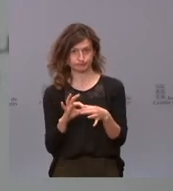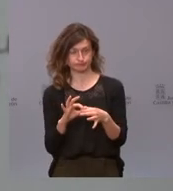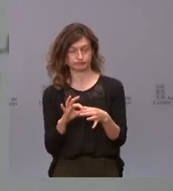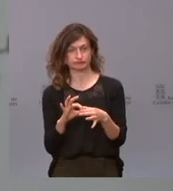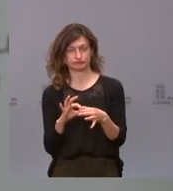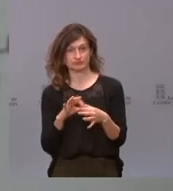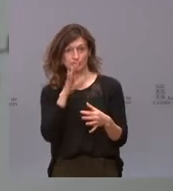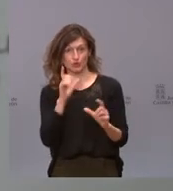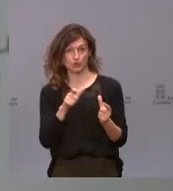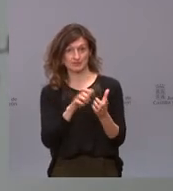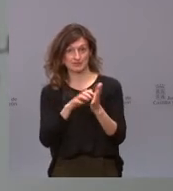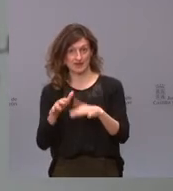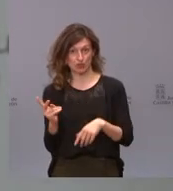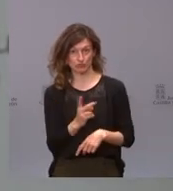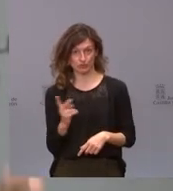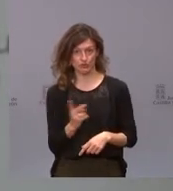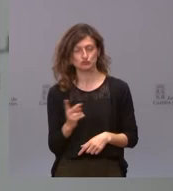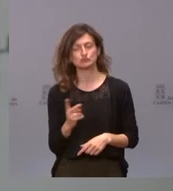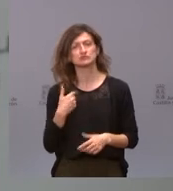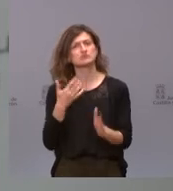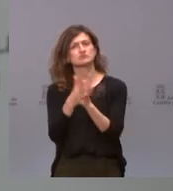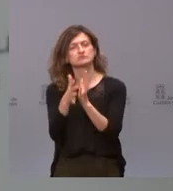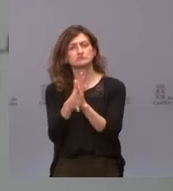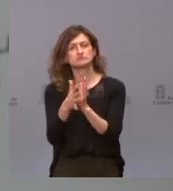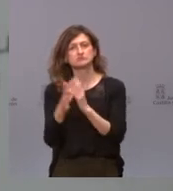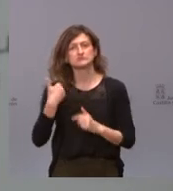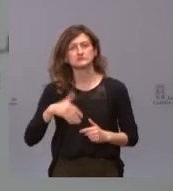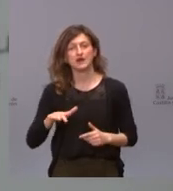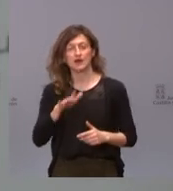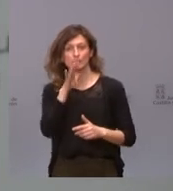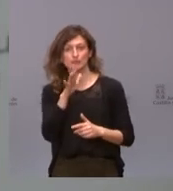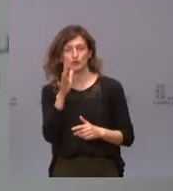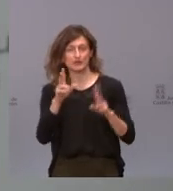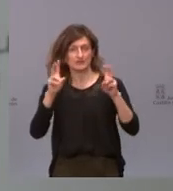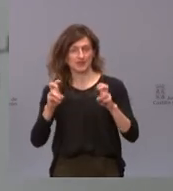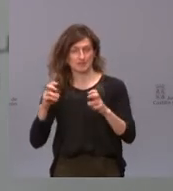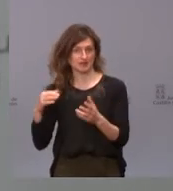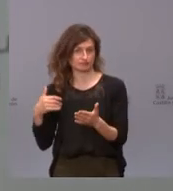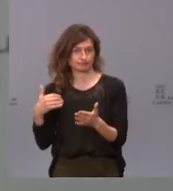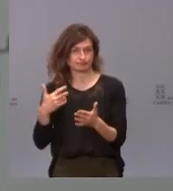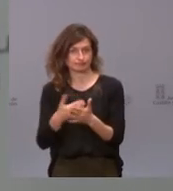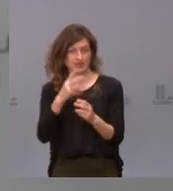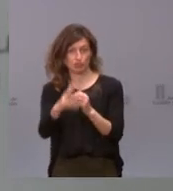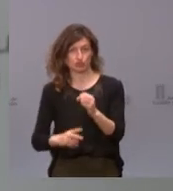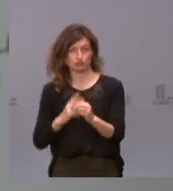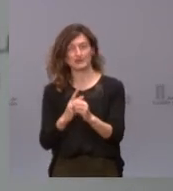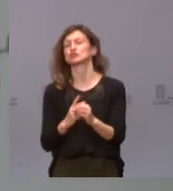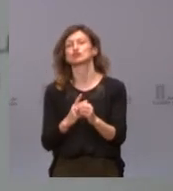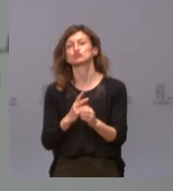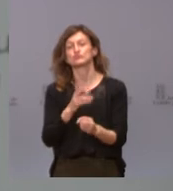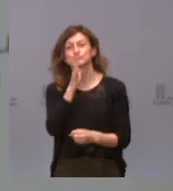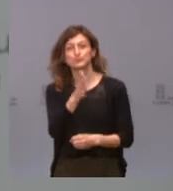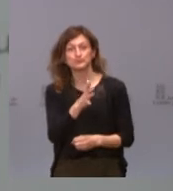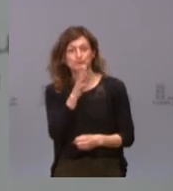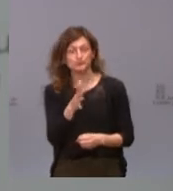a la junta de castilla y léon hemos explicado el devenir de estos prácticamente dos años sobre todo